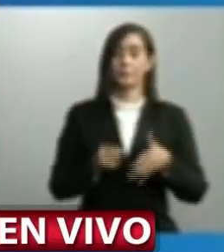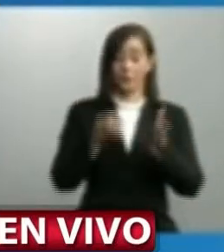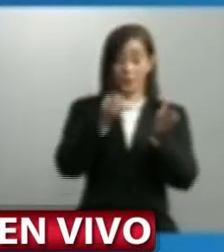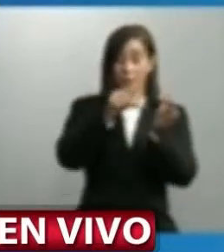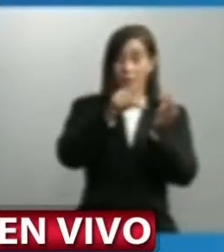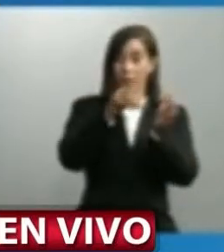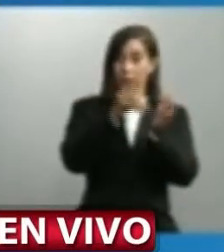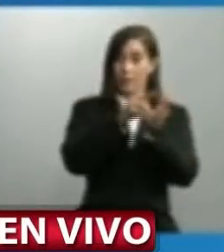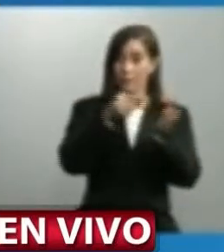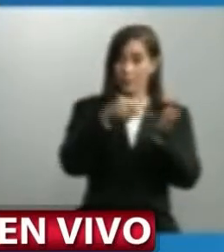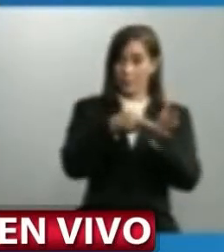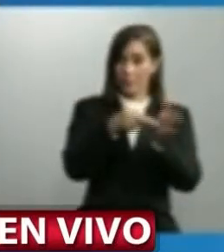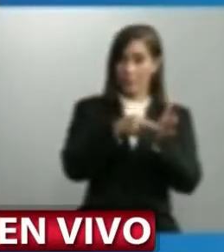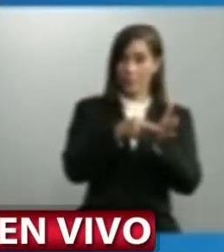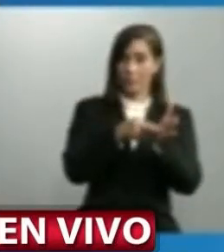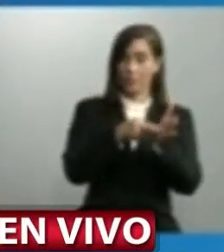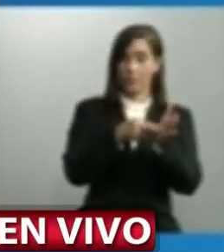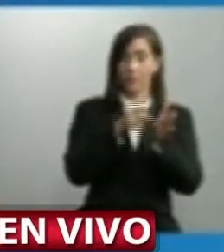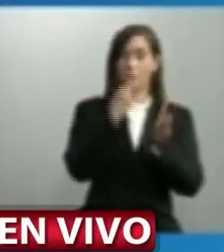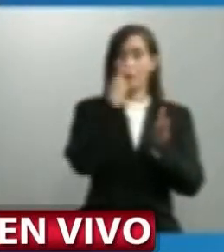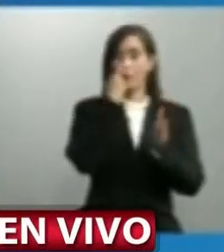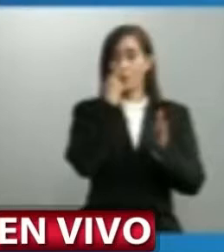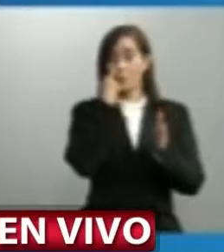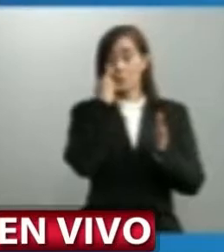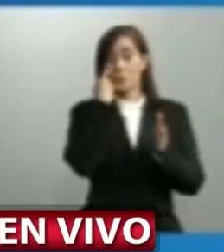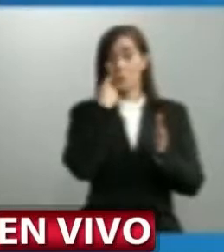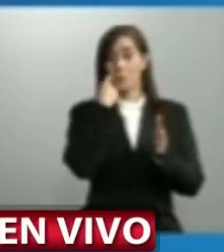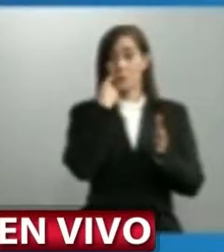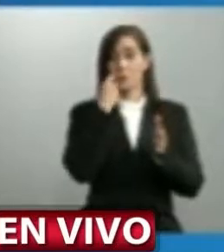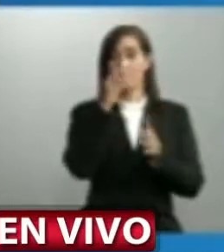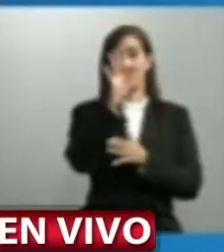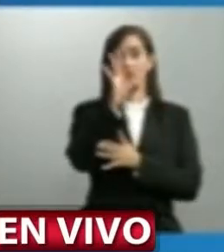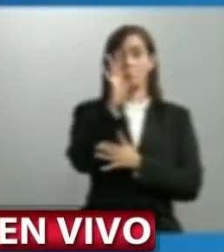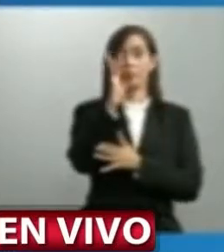Distrito Nacional, muestras procesadas